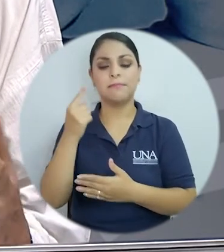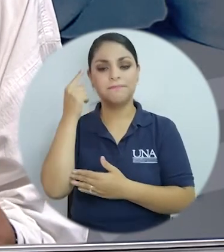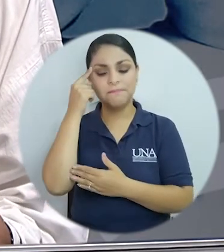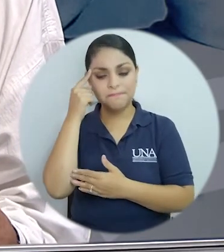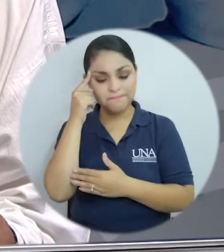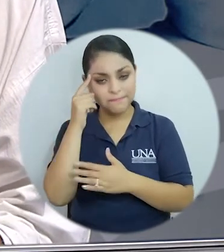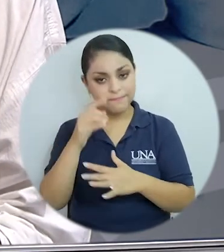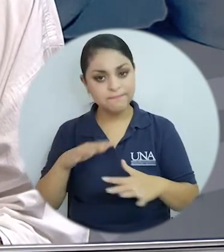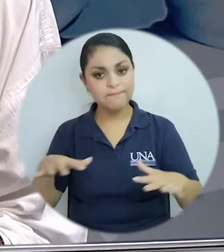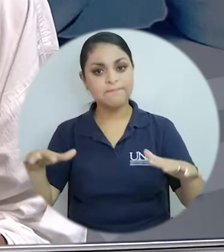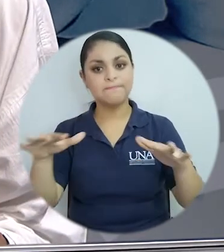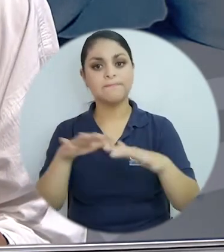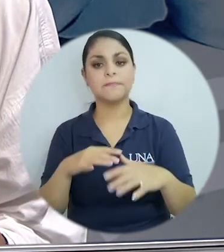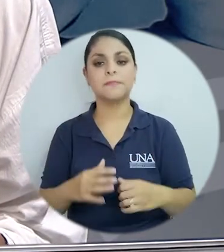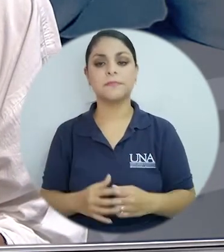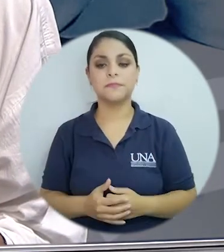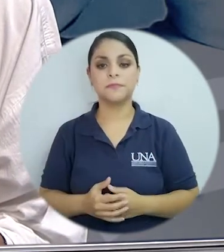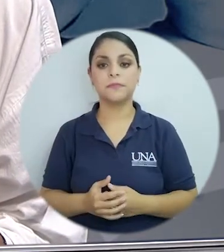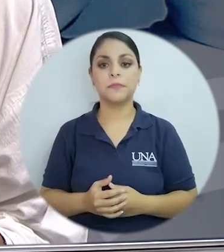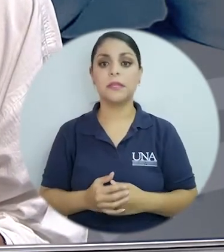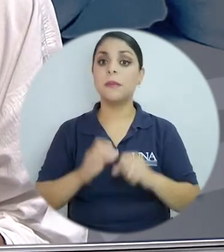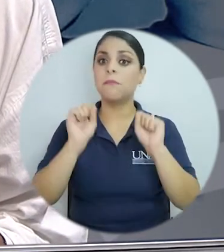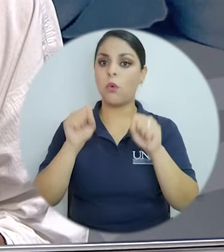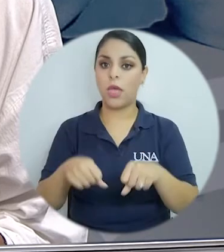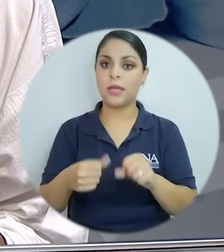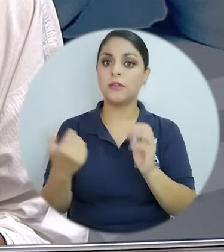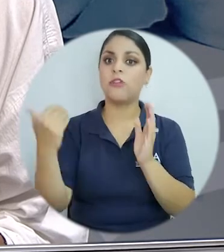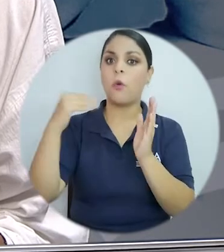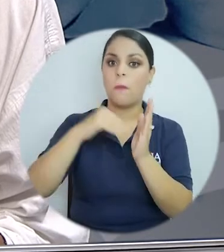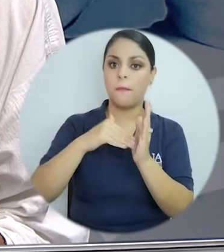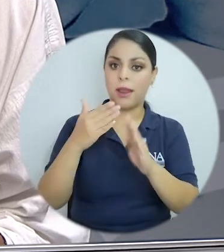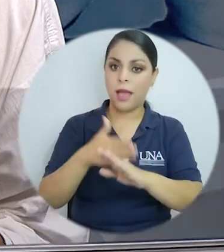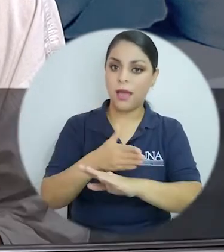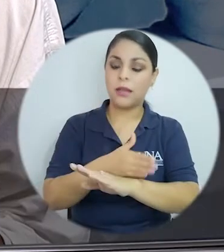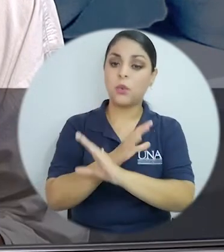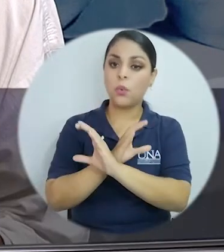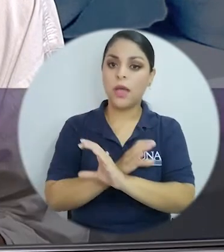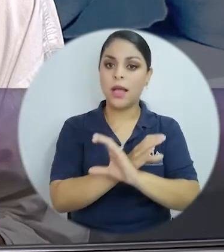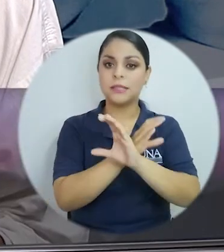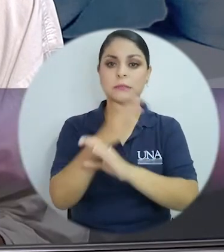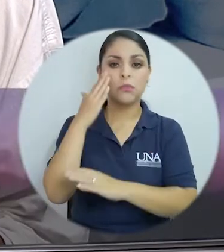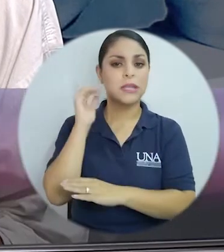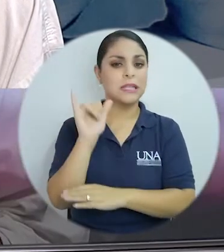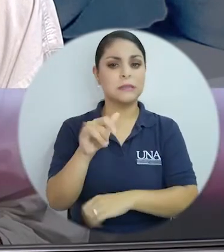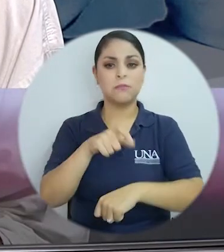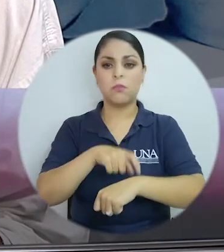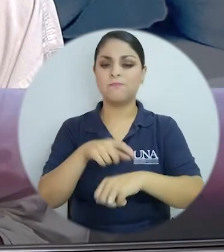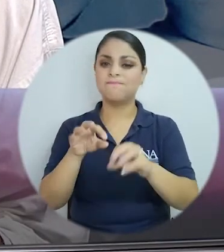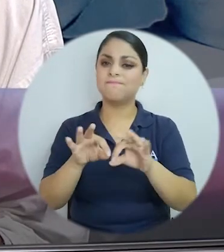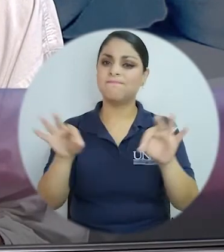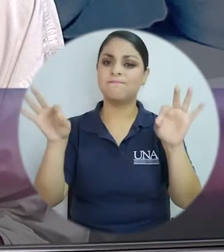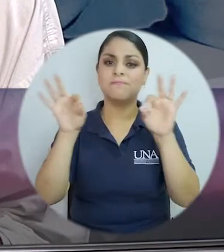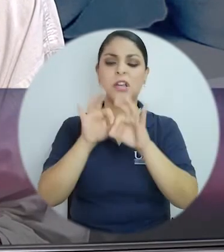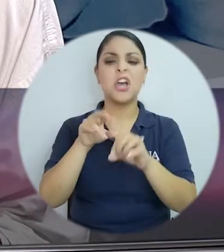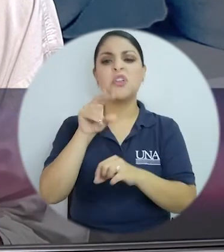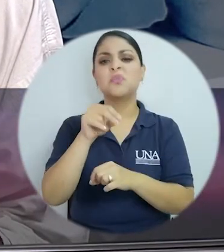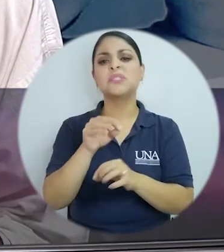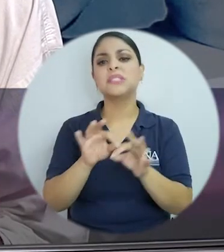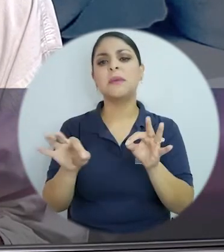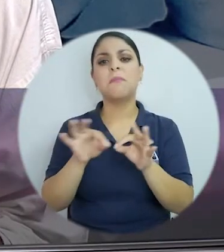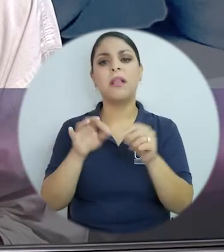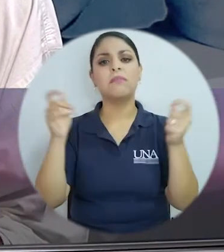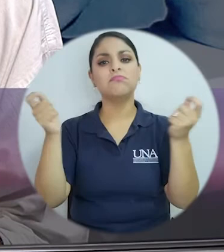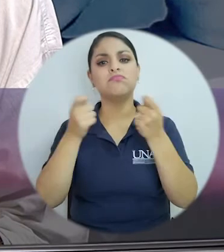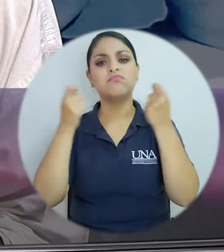los matices y poder así recuperar y cuidarse, porque es un momento vital. No se trata de una